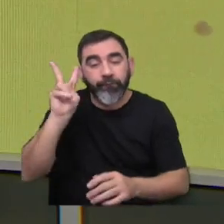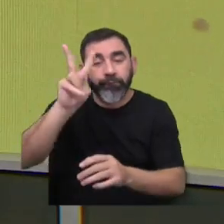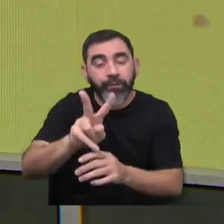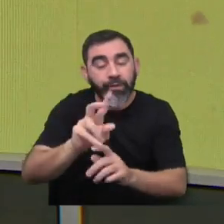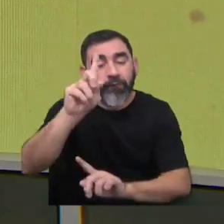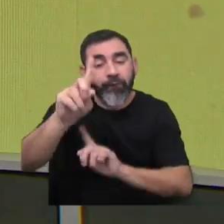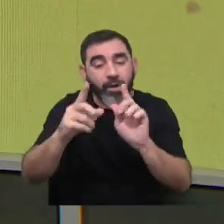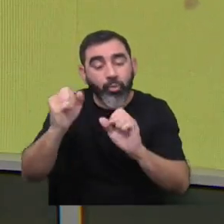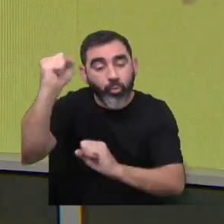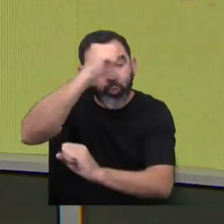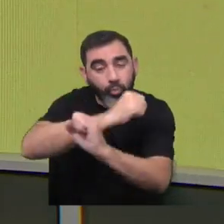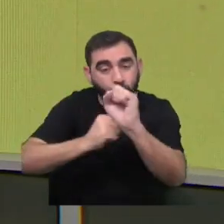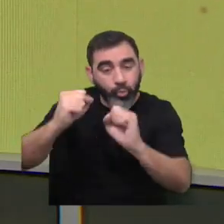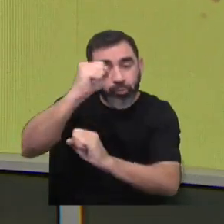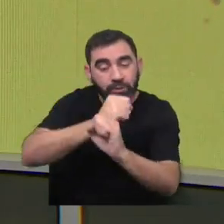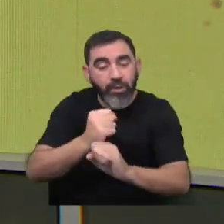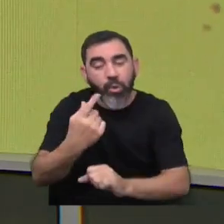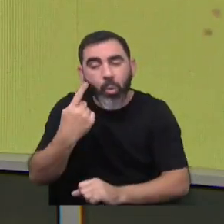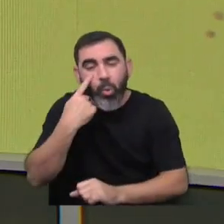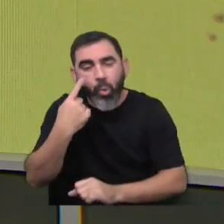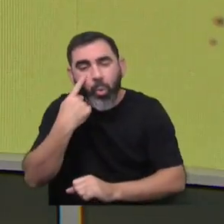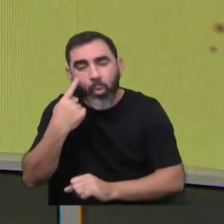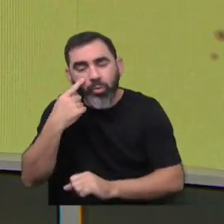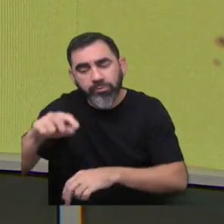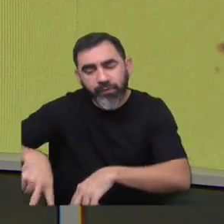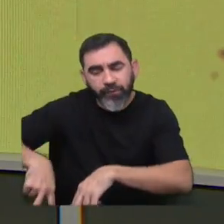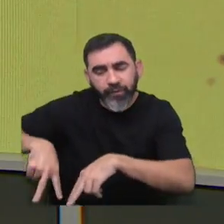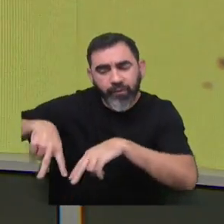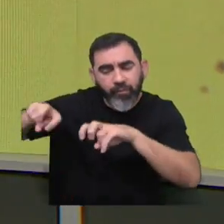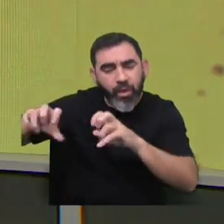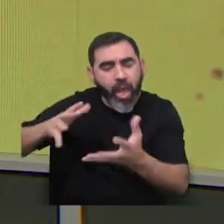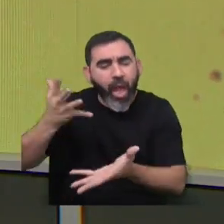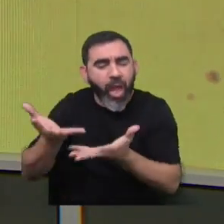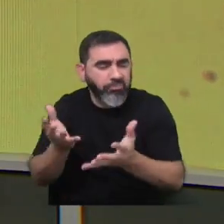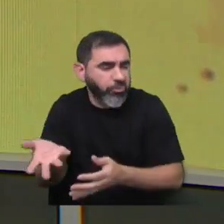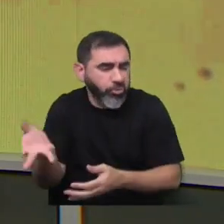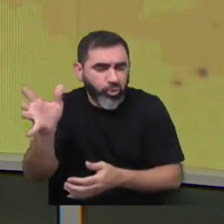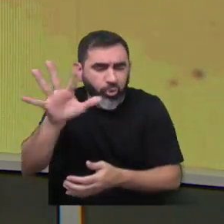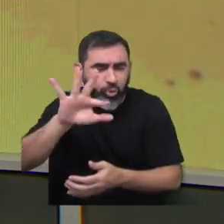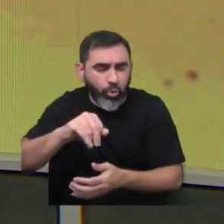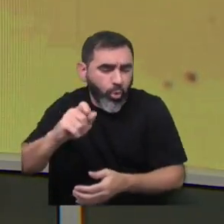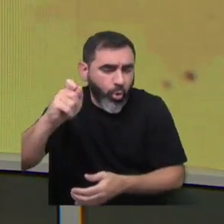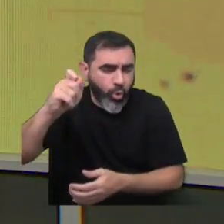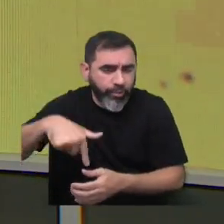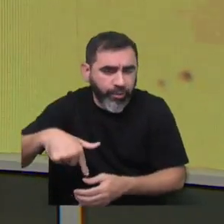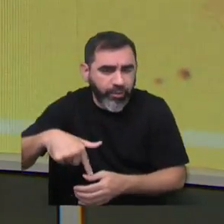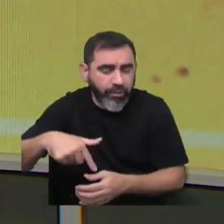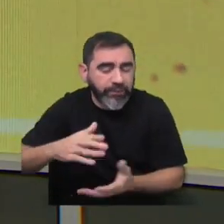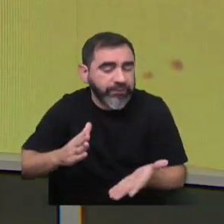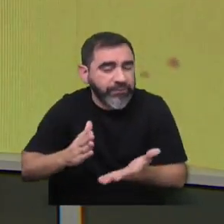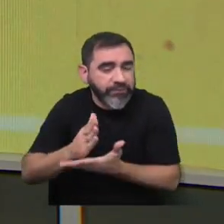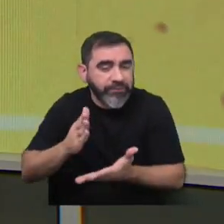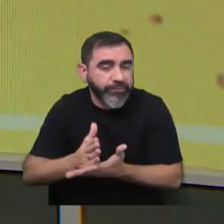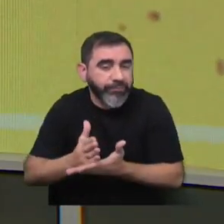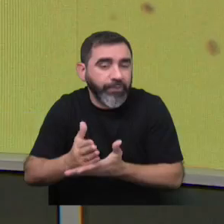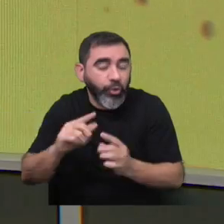Ingeniería para conocer las investigaciones de algo que es muy cotidiano, algo que cada vez que viene